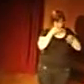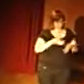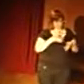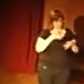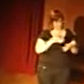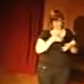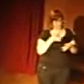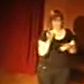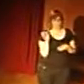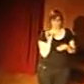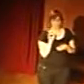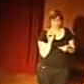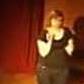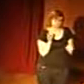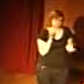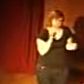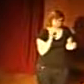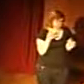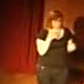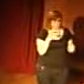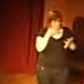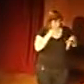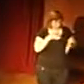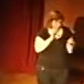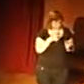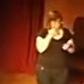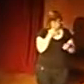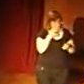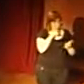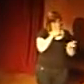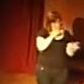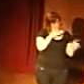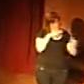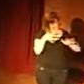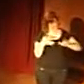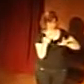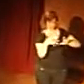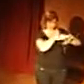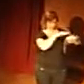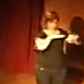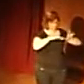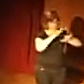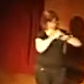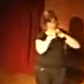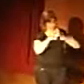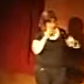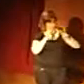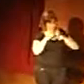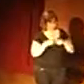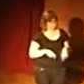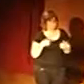o de en principio real ser capaz de transformar el propio monumento y todo el paisaje de alrededor por otro lado